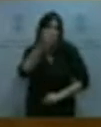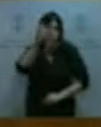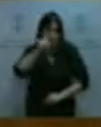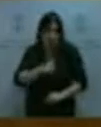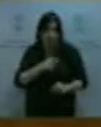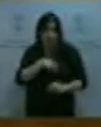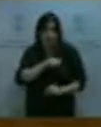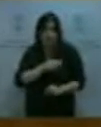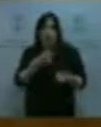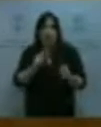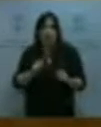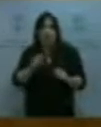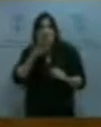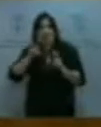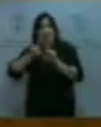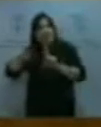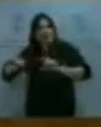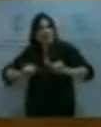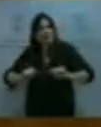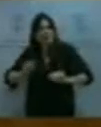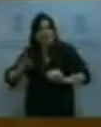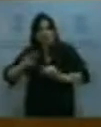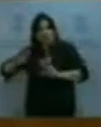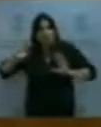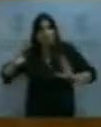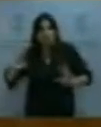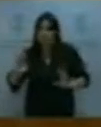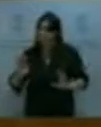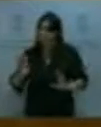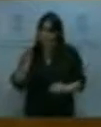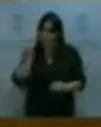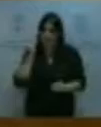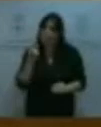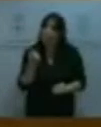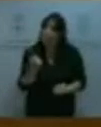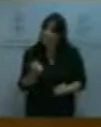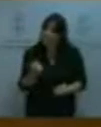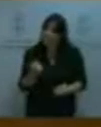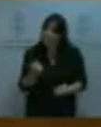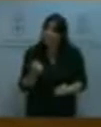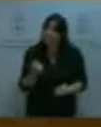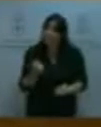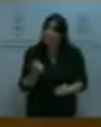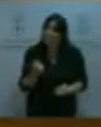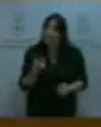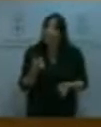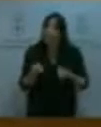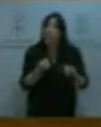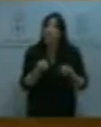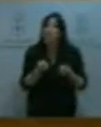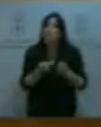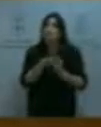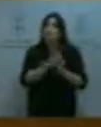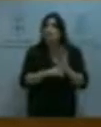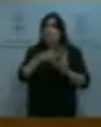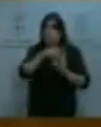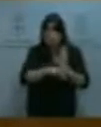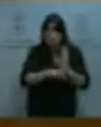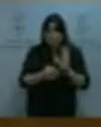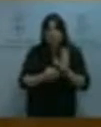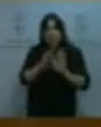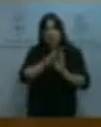así, creemos que es necesario completar esa regulación en el ámbito estatal para seguir regulando con toda